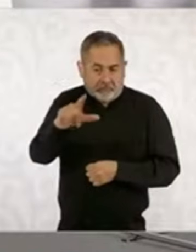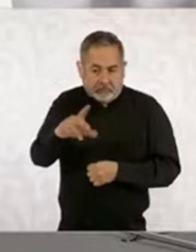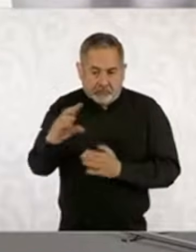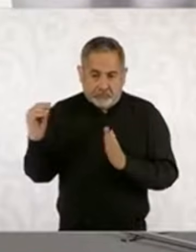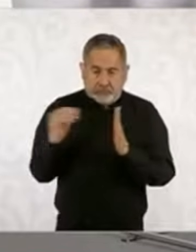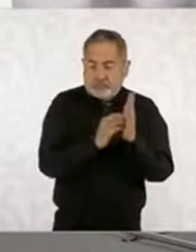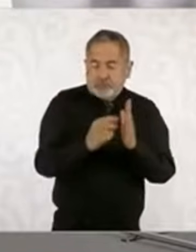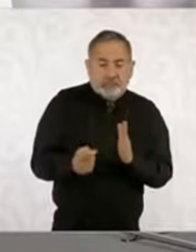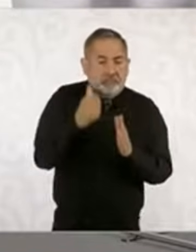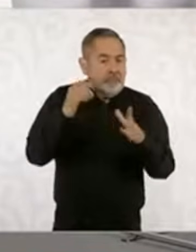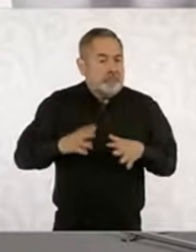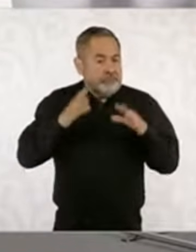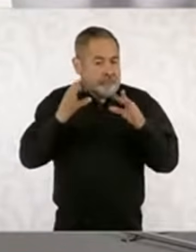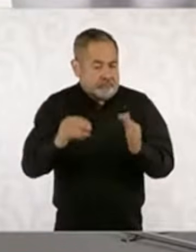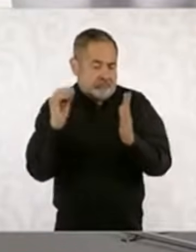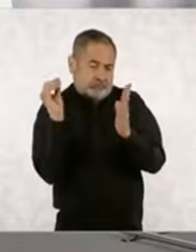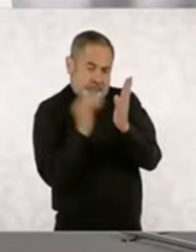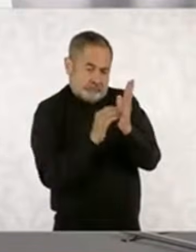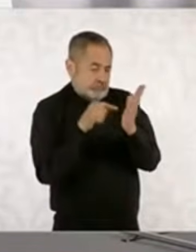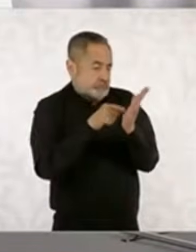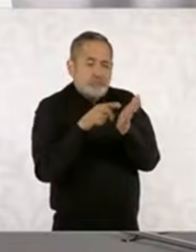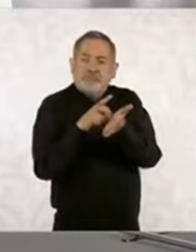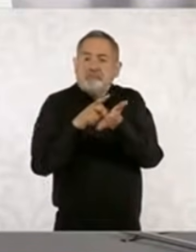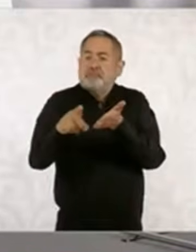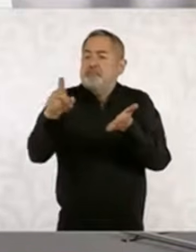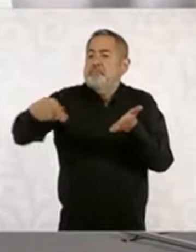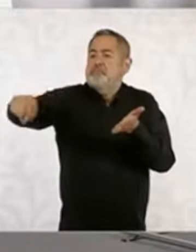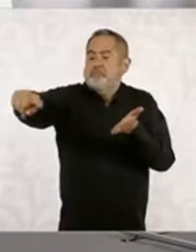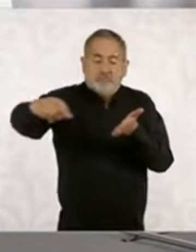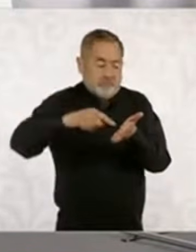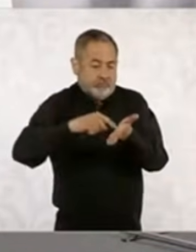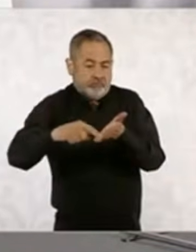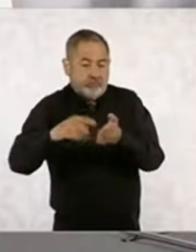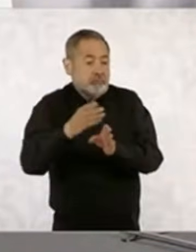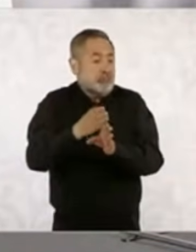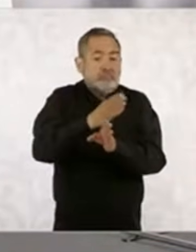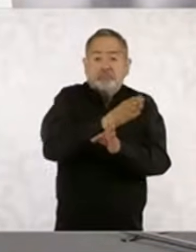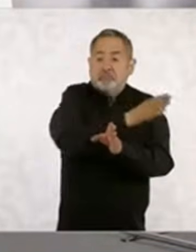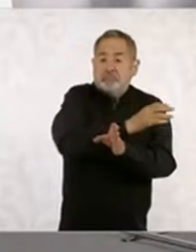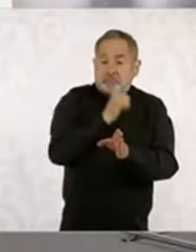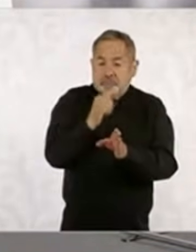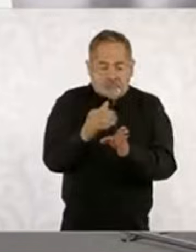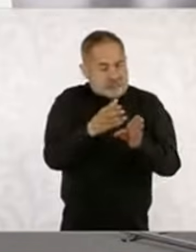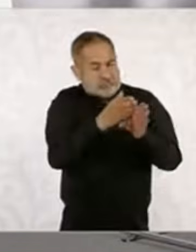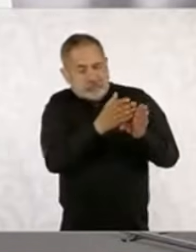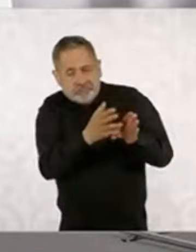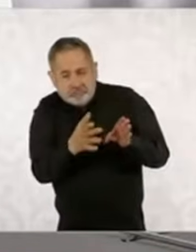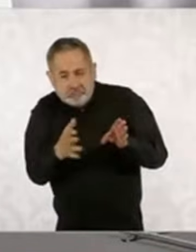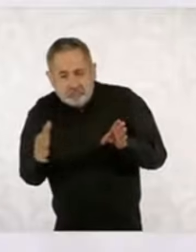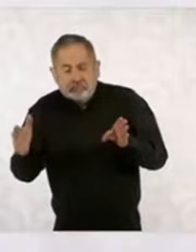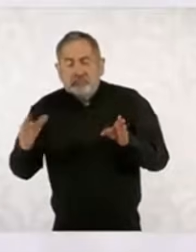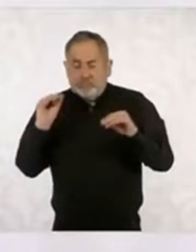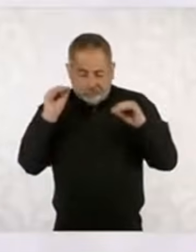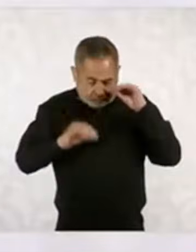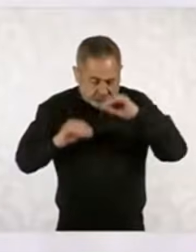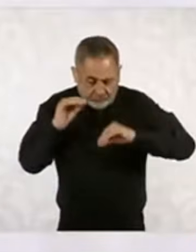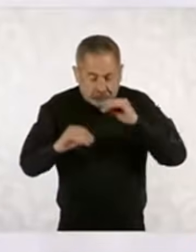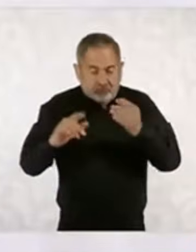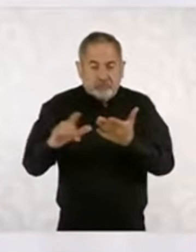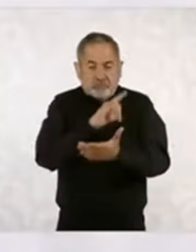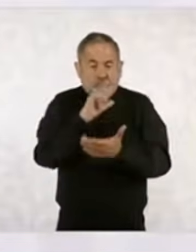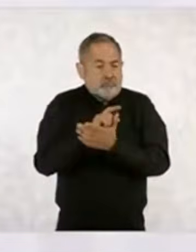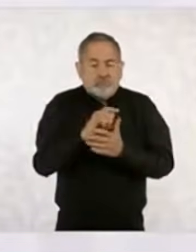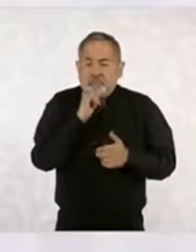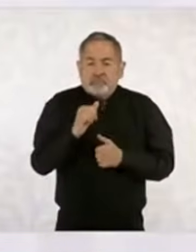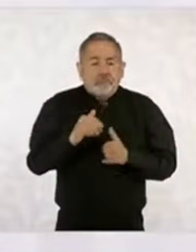laborales con sentido social y humano, no se habían considerado en ninguno de los cambios en nuestra legislación laboral en más